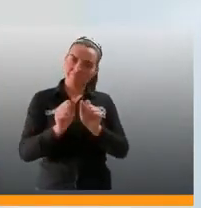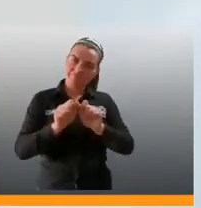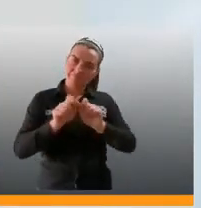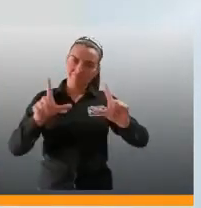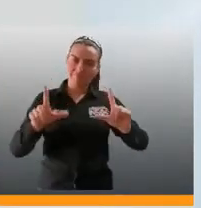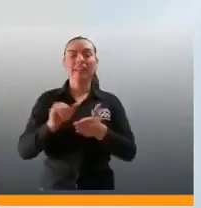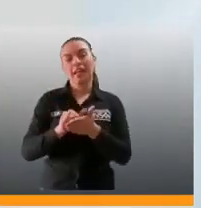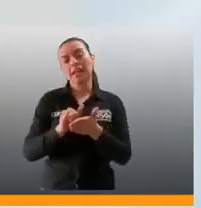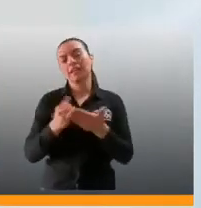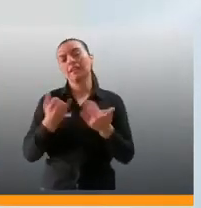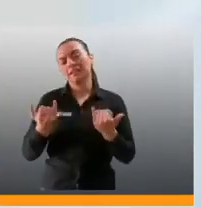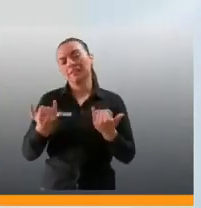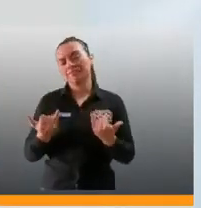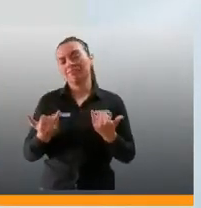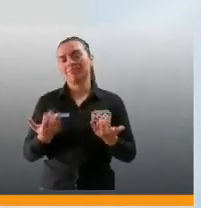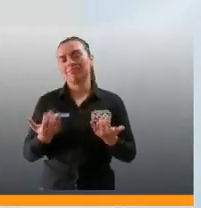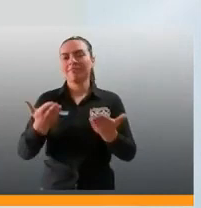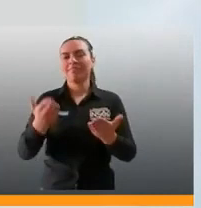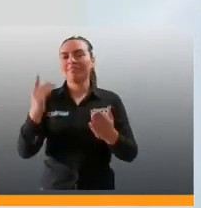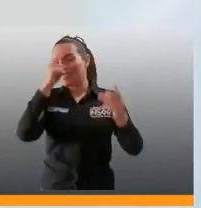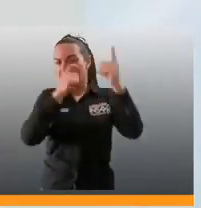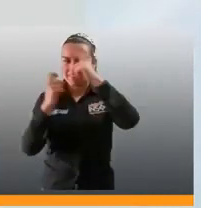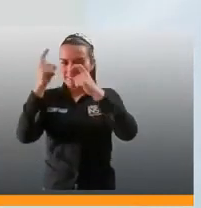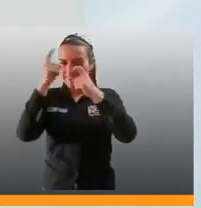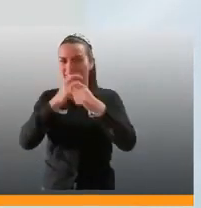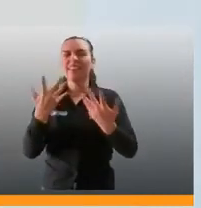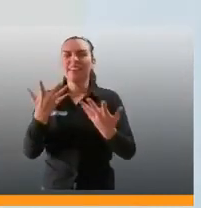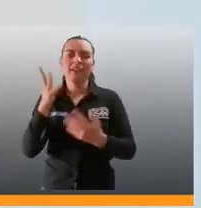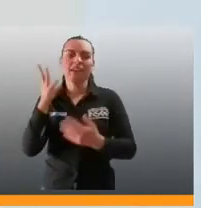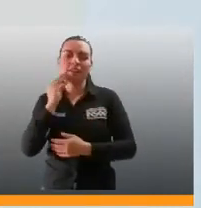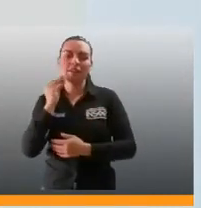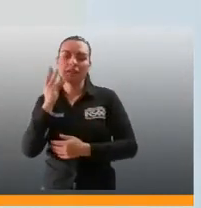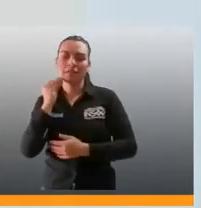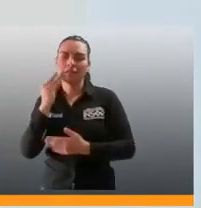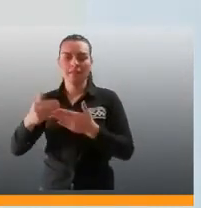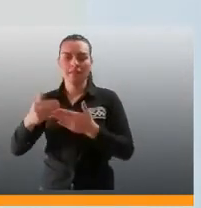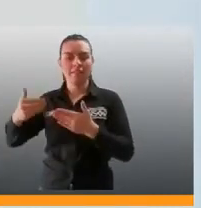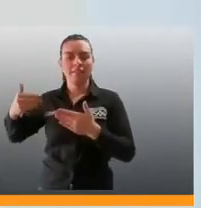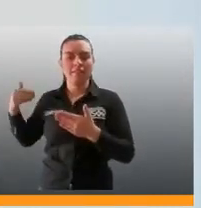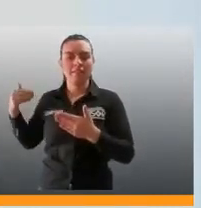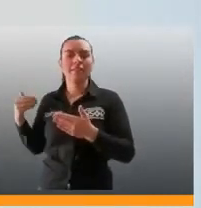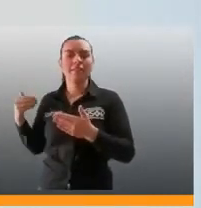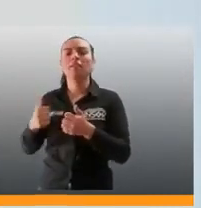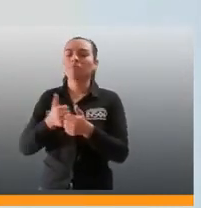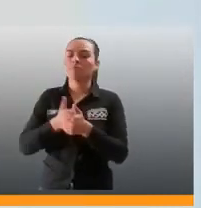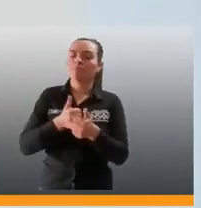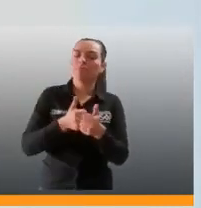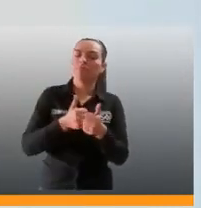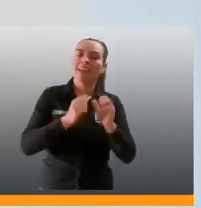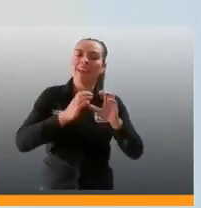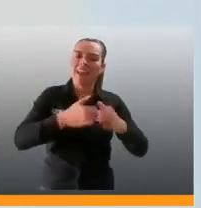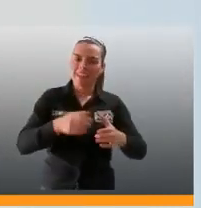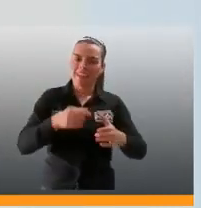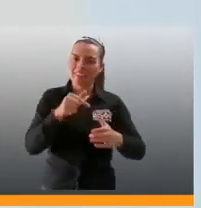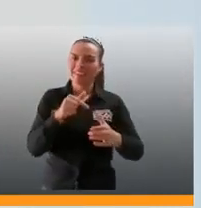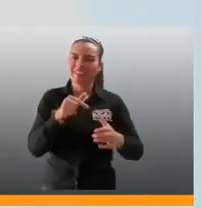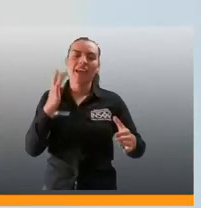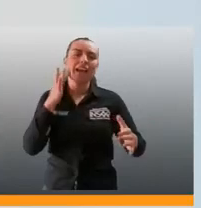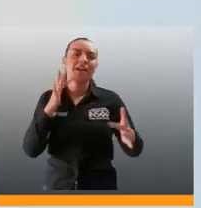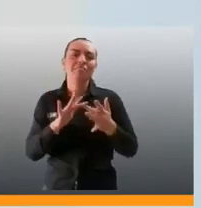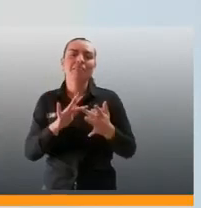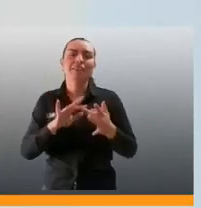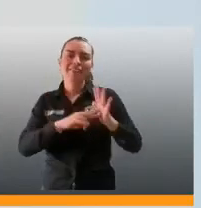como esa reflexión de este acompañamiento que estamos haciendo de las clases, pues, clases mediadas por tecnologías